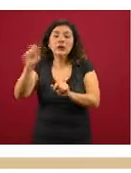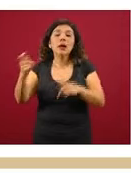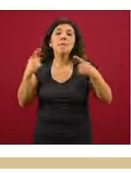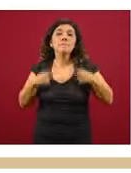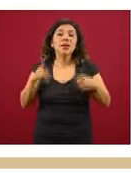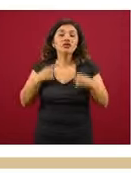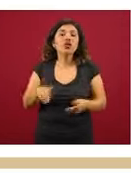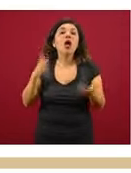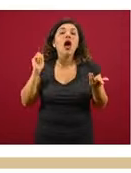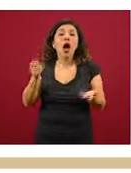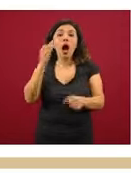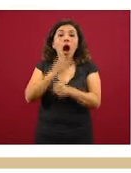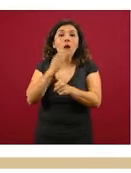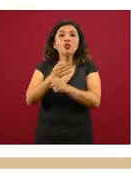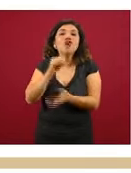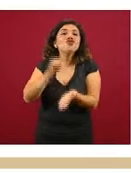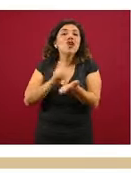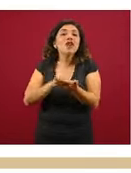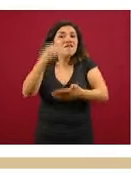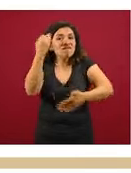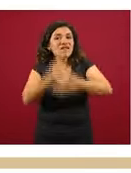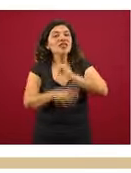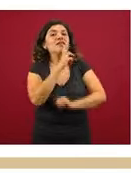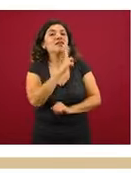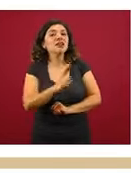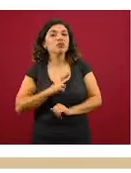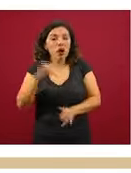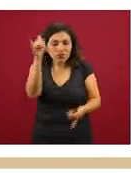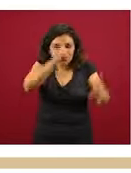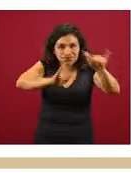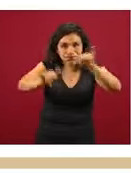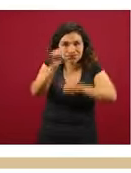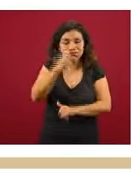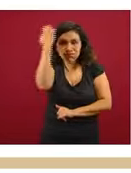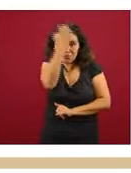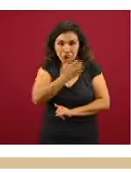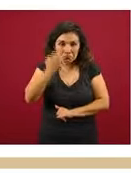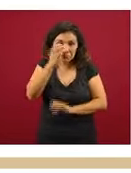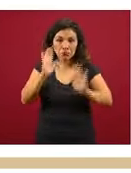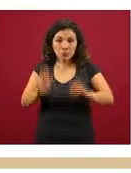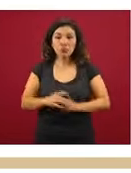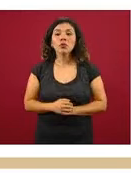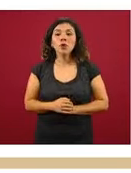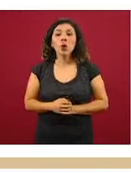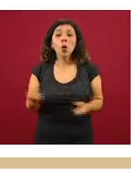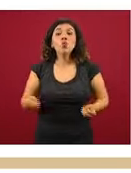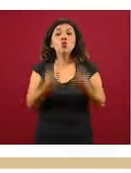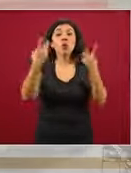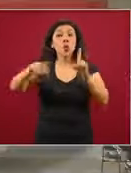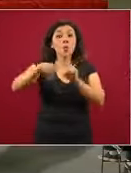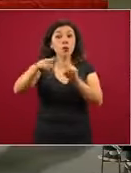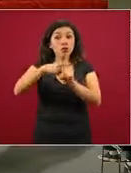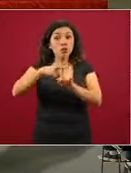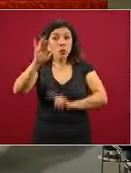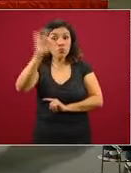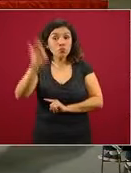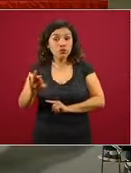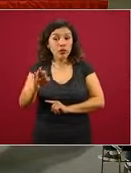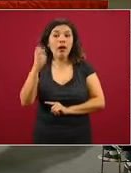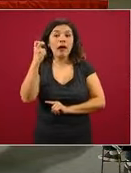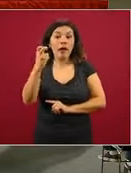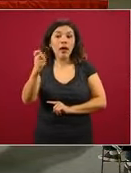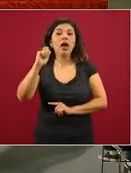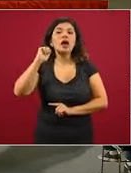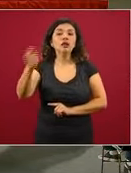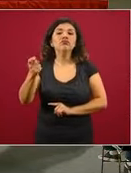personas que estamos todavía esperando un resultado de laboratorio. El porcentaje de positividad precisamente es